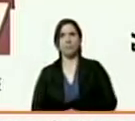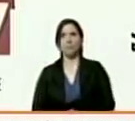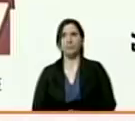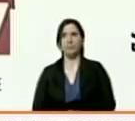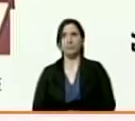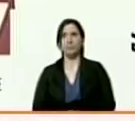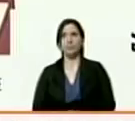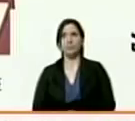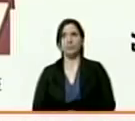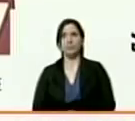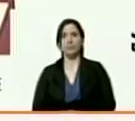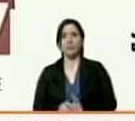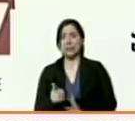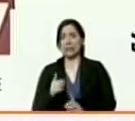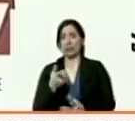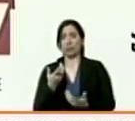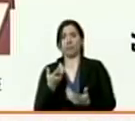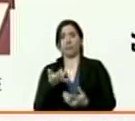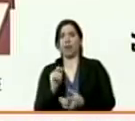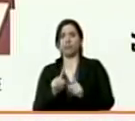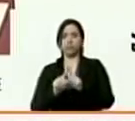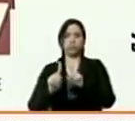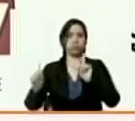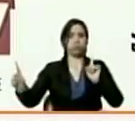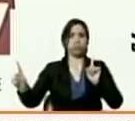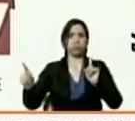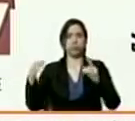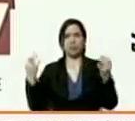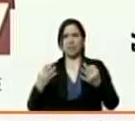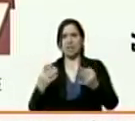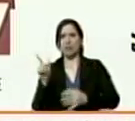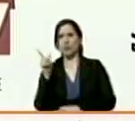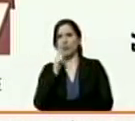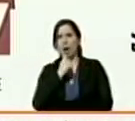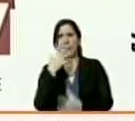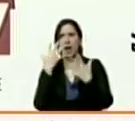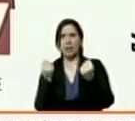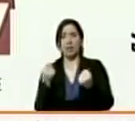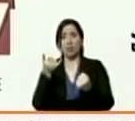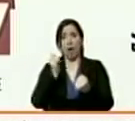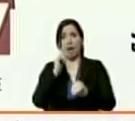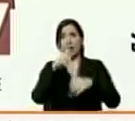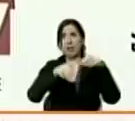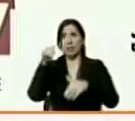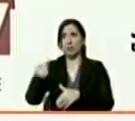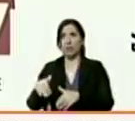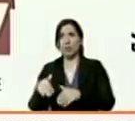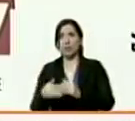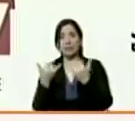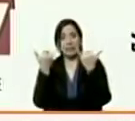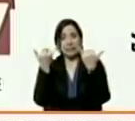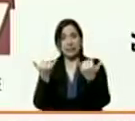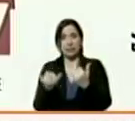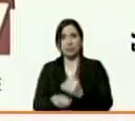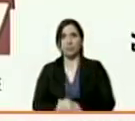son los alejados de la realidad. Los que no entienden que aquí va a haber elecciones este año.